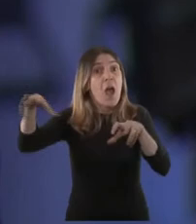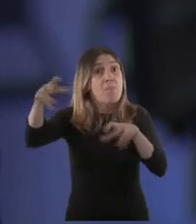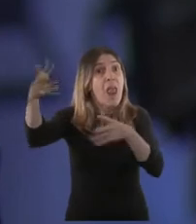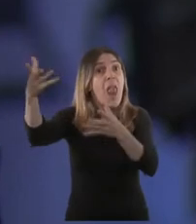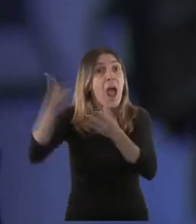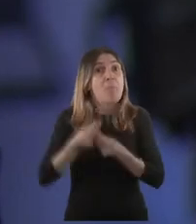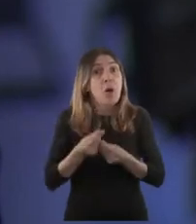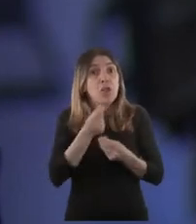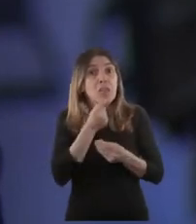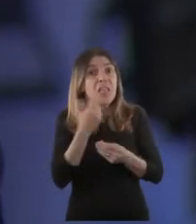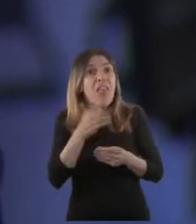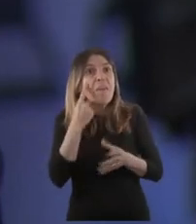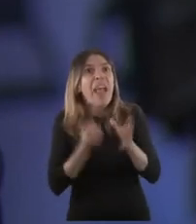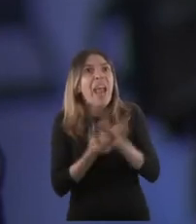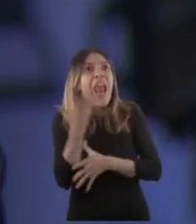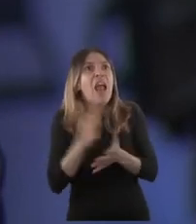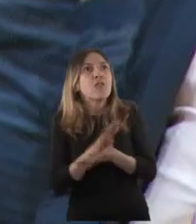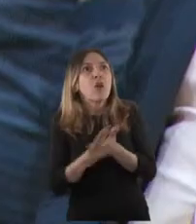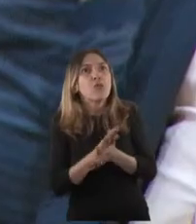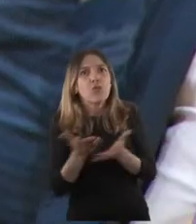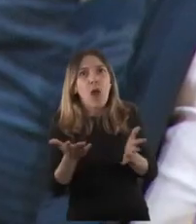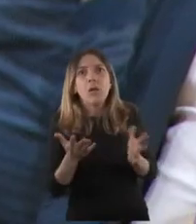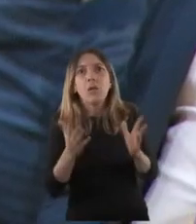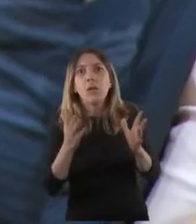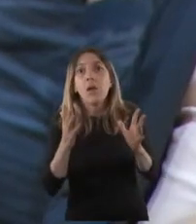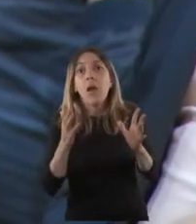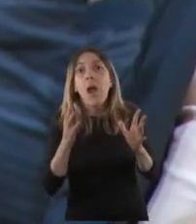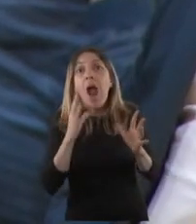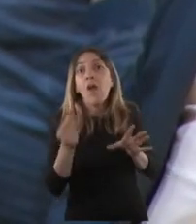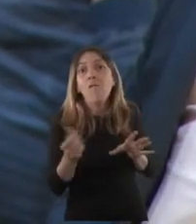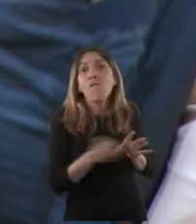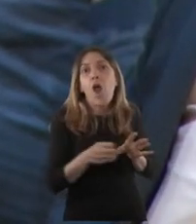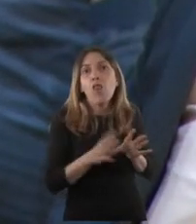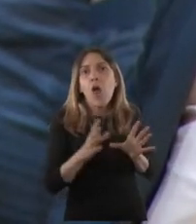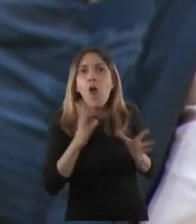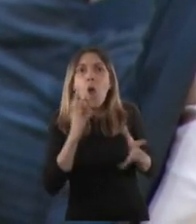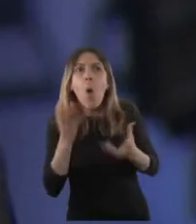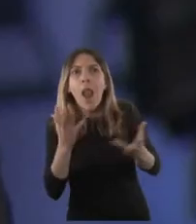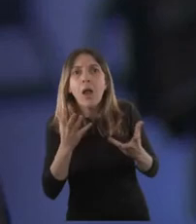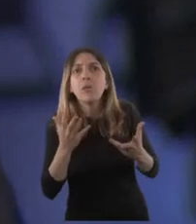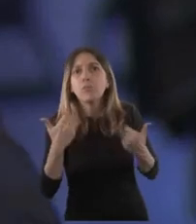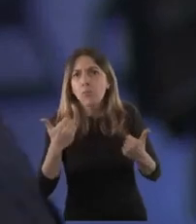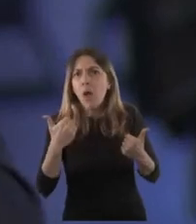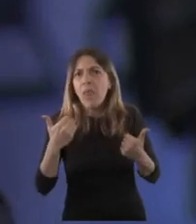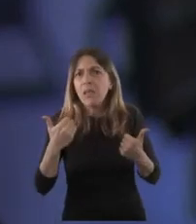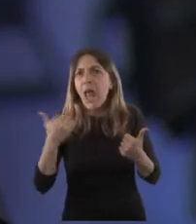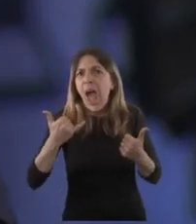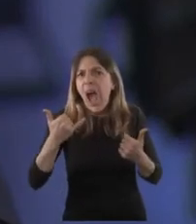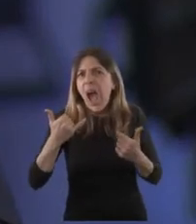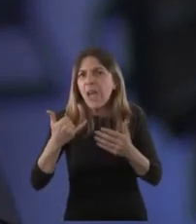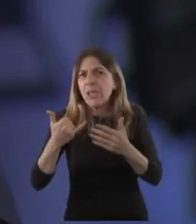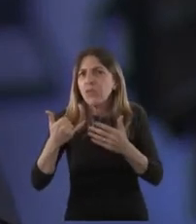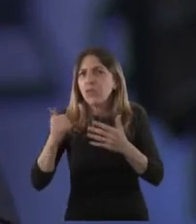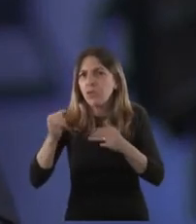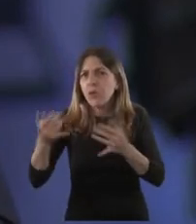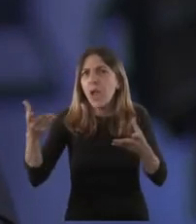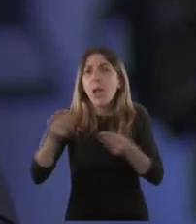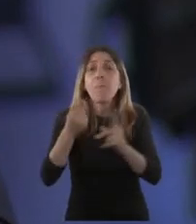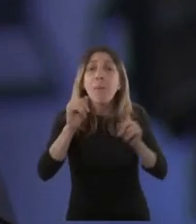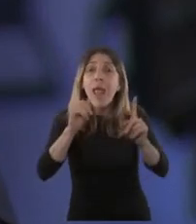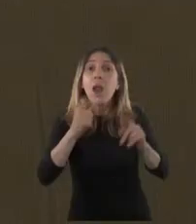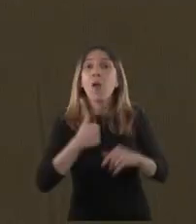fondo. Que seguramente cada uno de los sectores lo tiene y lo va a llevar adelante, pero fundamentalmente creo que tenemos,